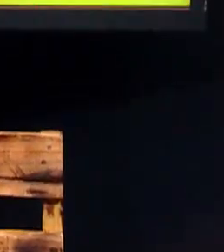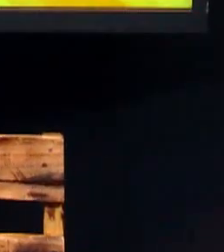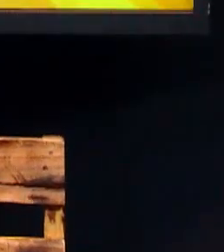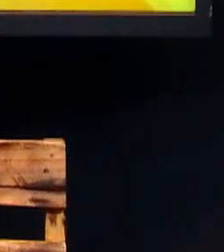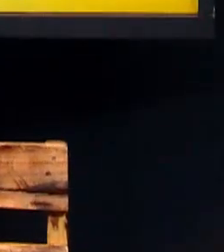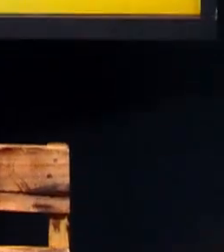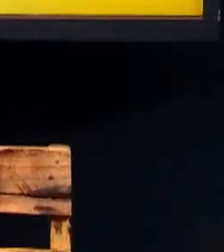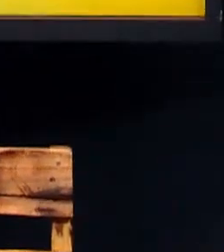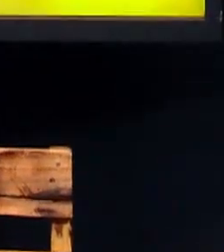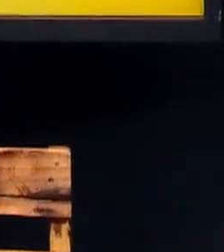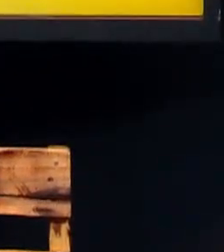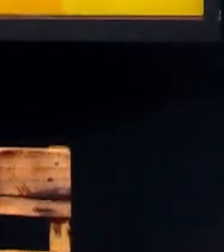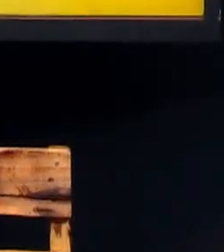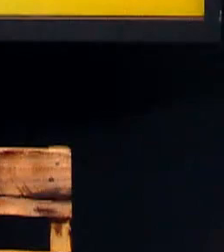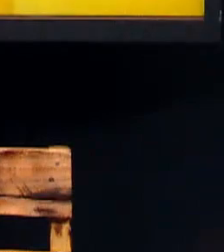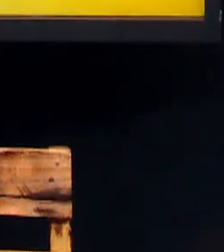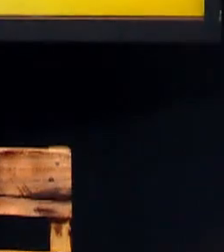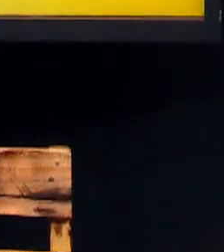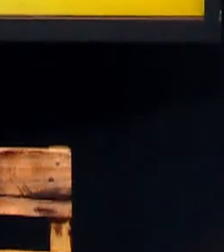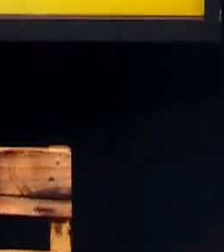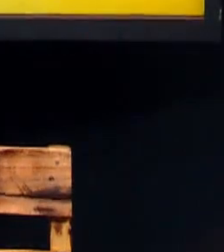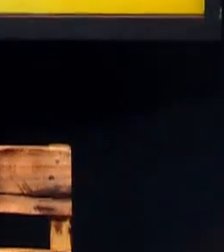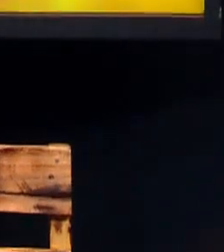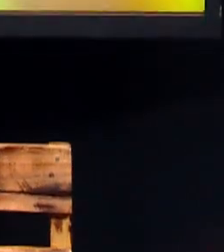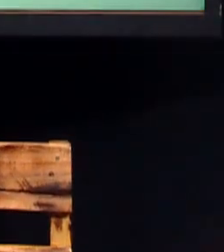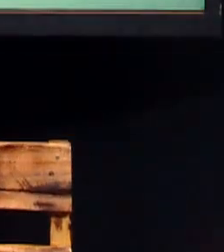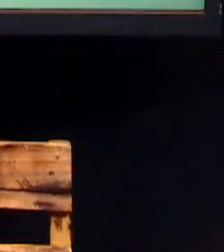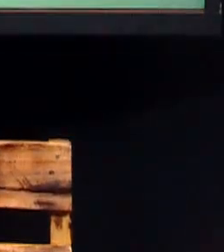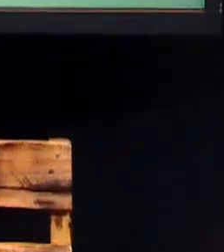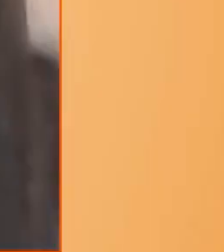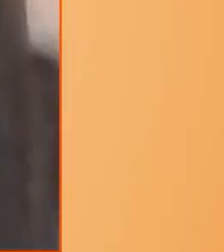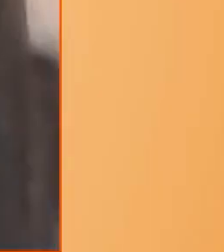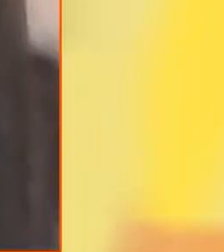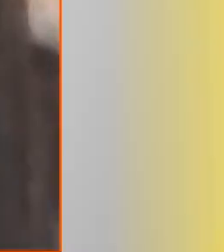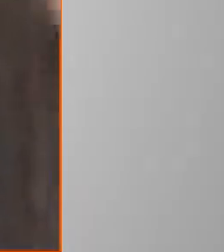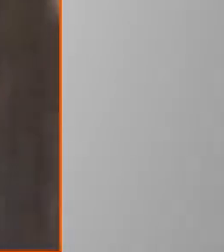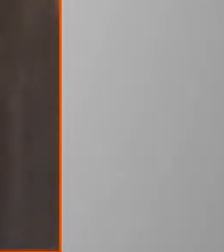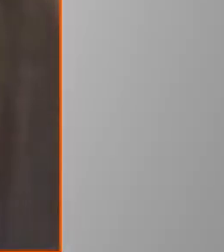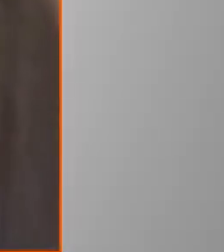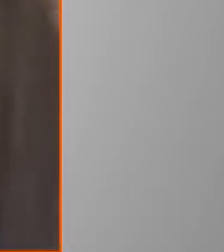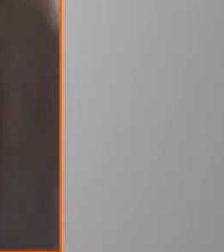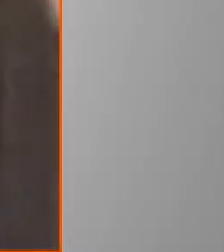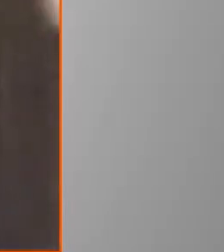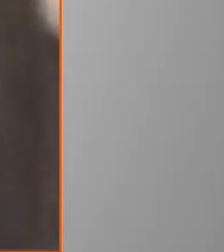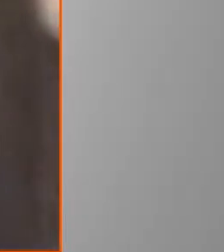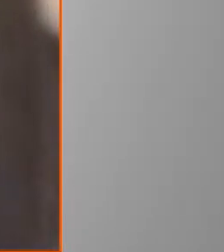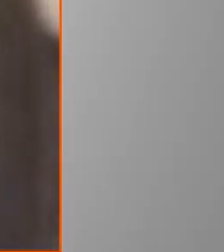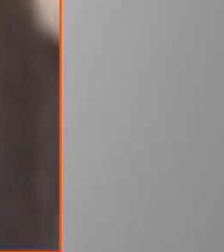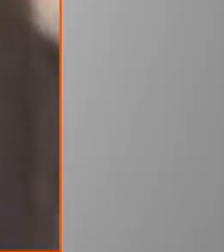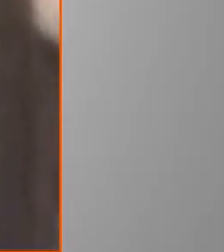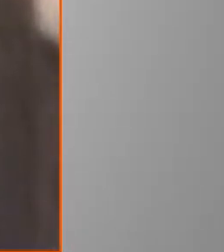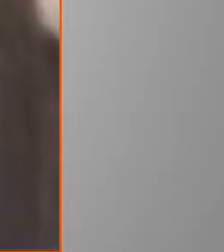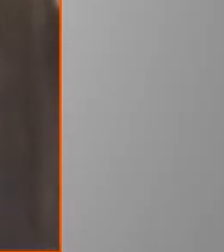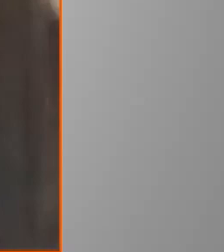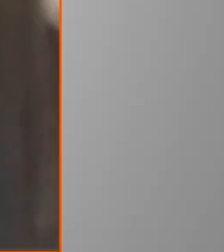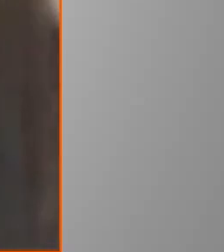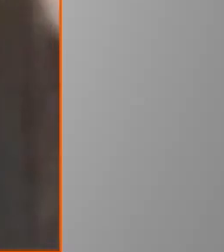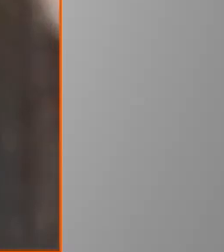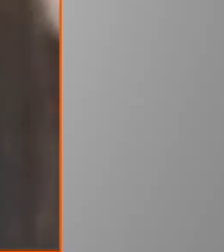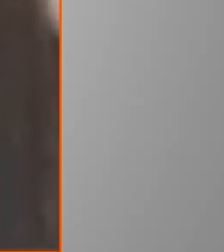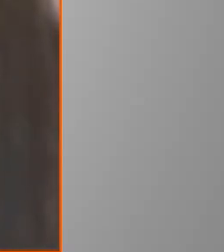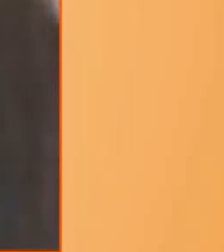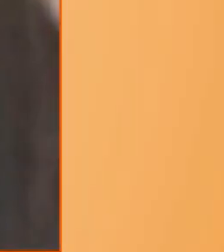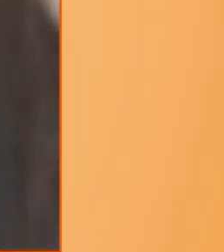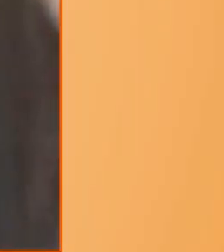a contactar hasta Alemania con una comunicadora social investigadora parte actriz también tiene